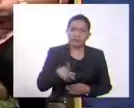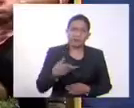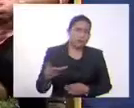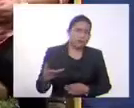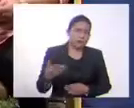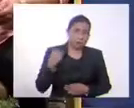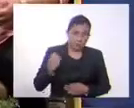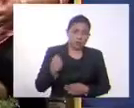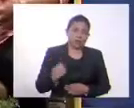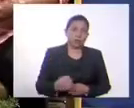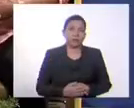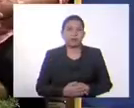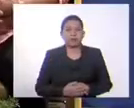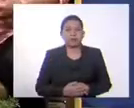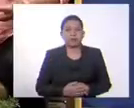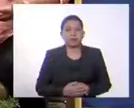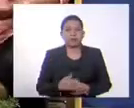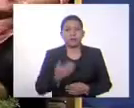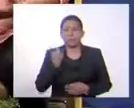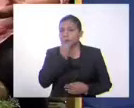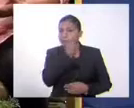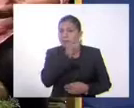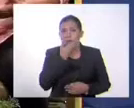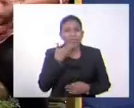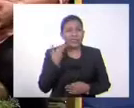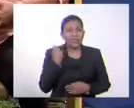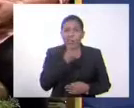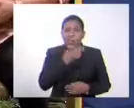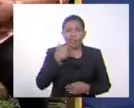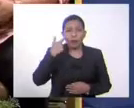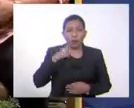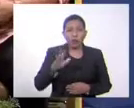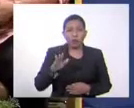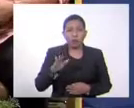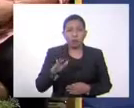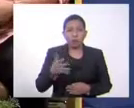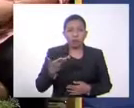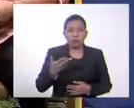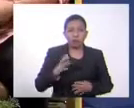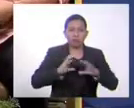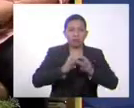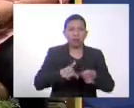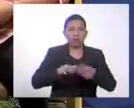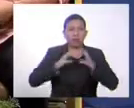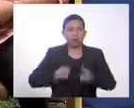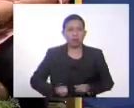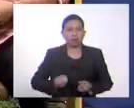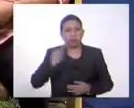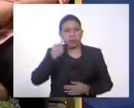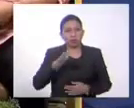este caso también Federico, se une con el Legislativo? Y eso es importante analizarlo,